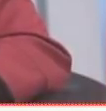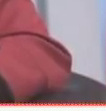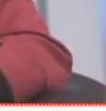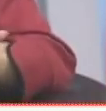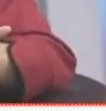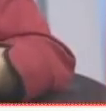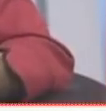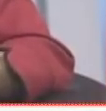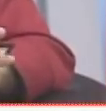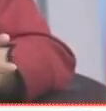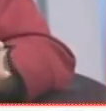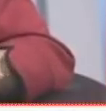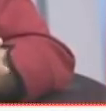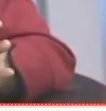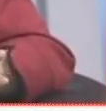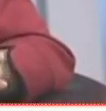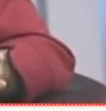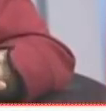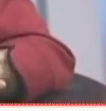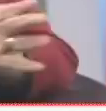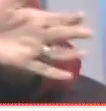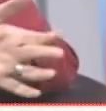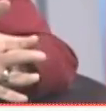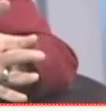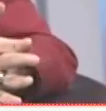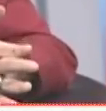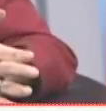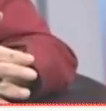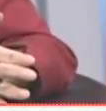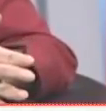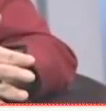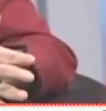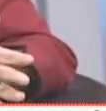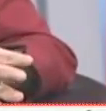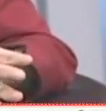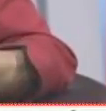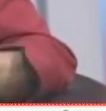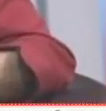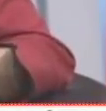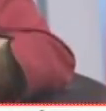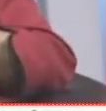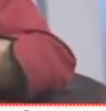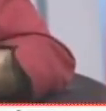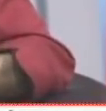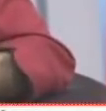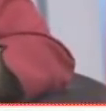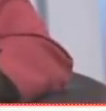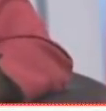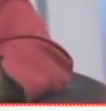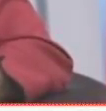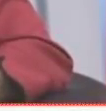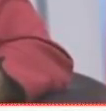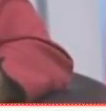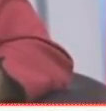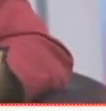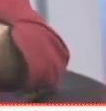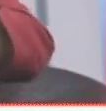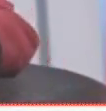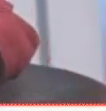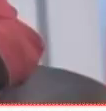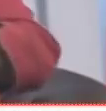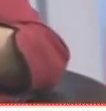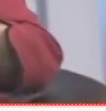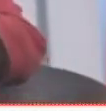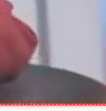habrá hoy manifestaciones masivas en Venezuela. Y eso no ocurrió. Hubo manifestaciones de parte de la